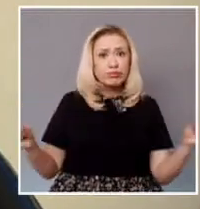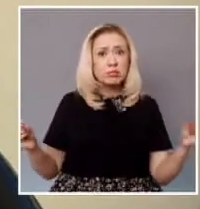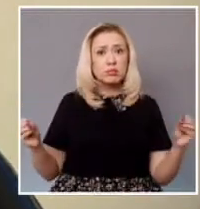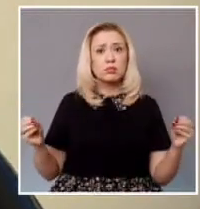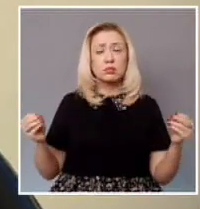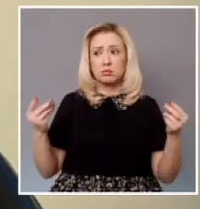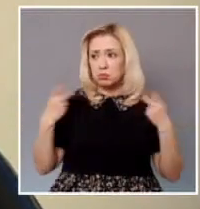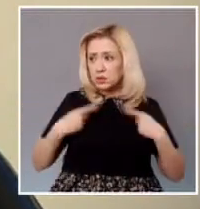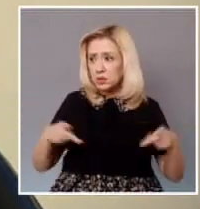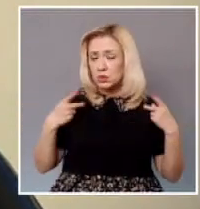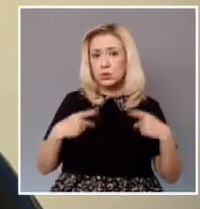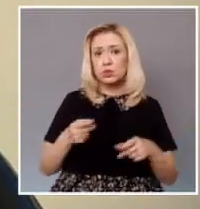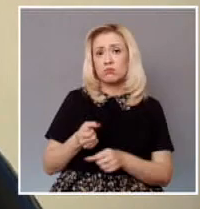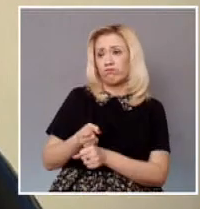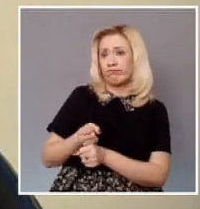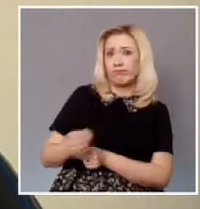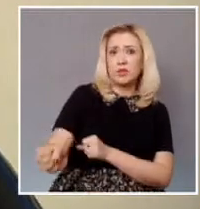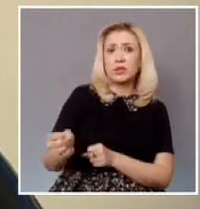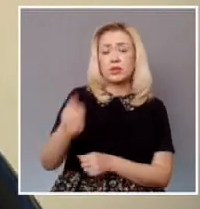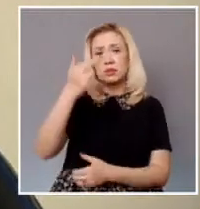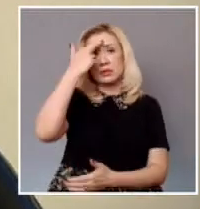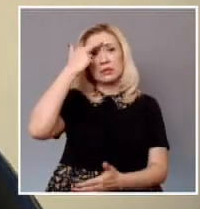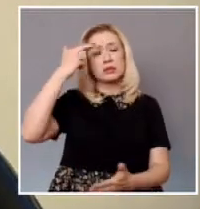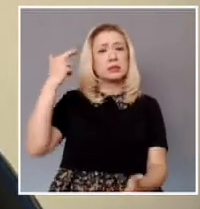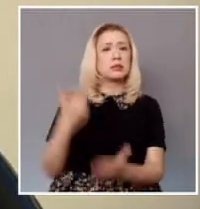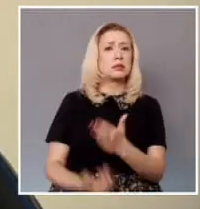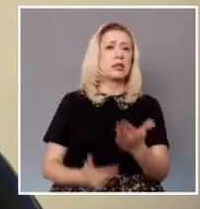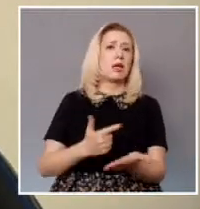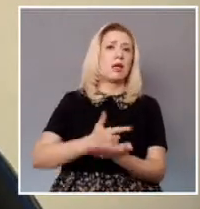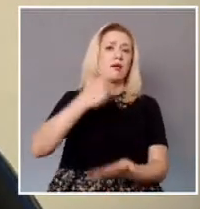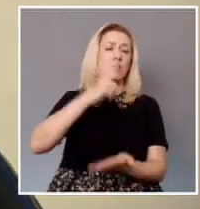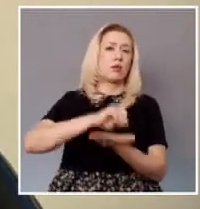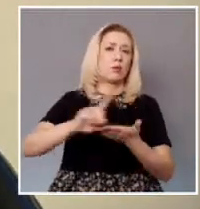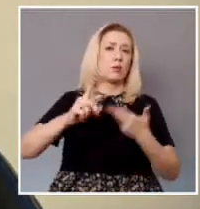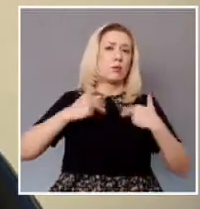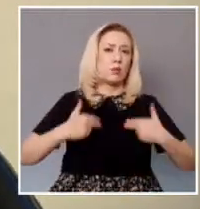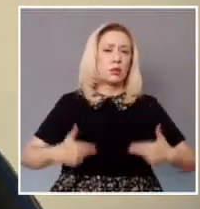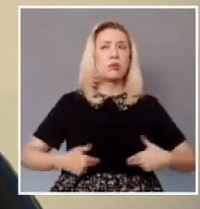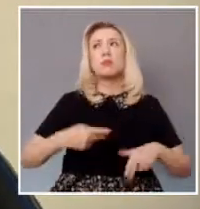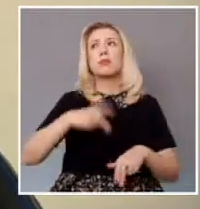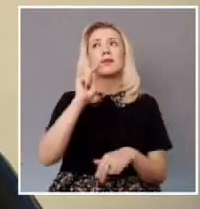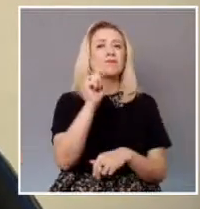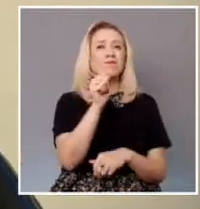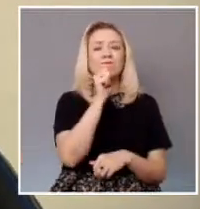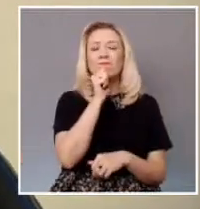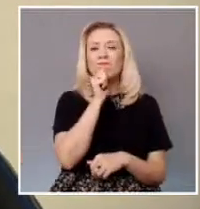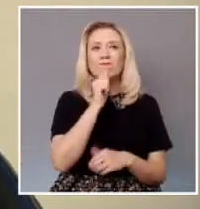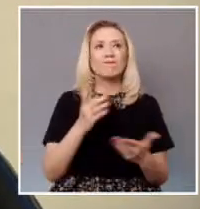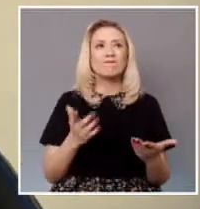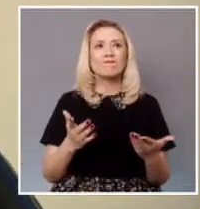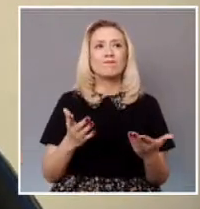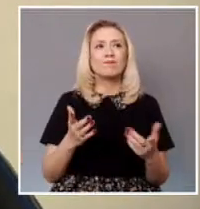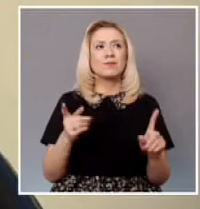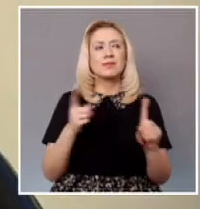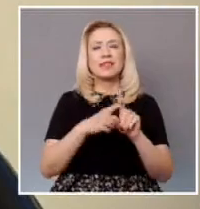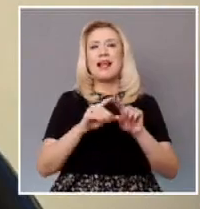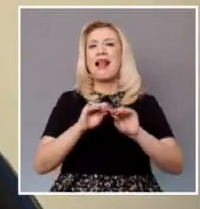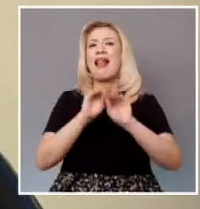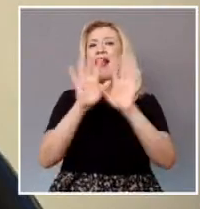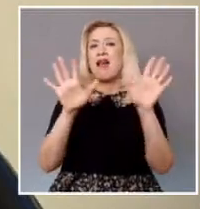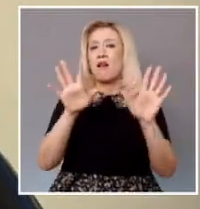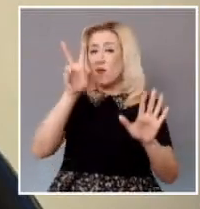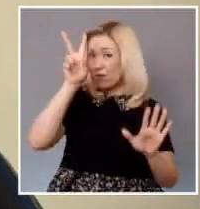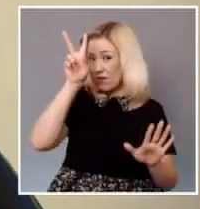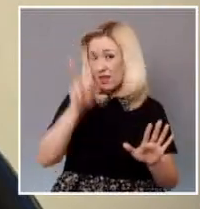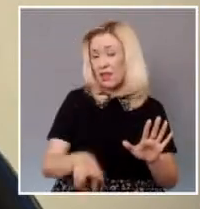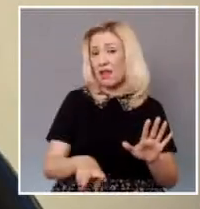son violaciones graves a derechos humanos, pero no hemos llegado a una definición tan clara de si realmente son crímenes